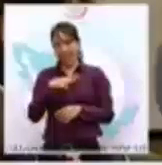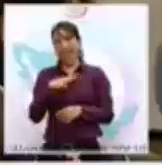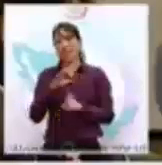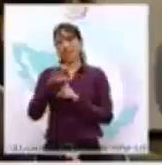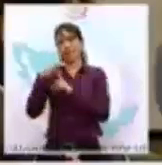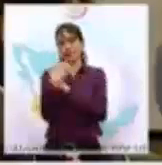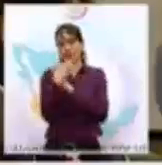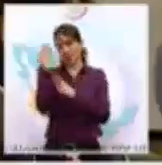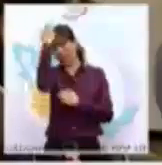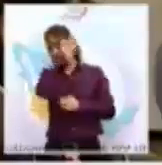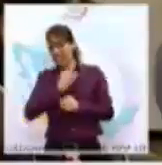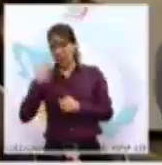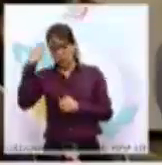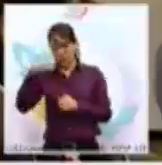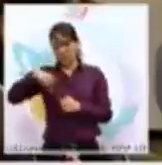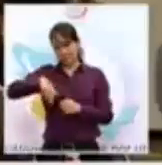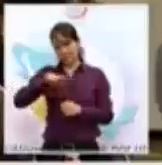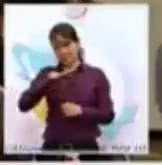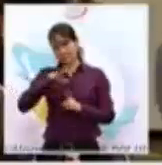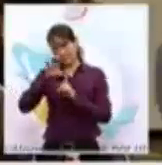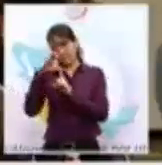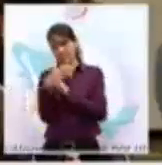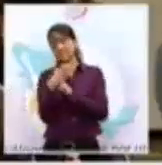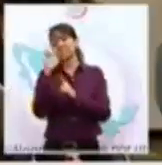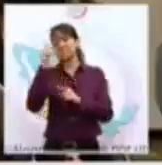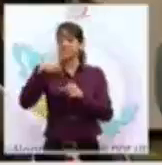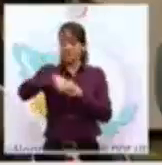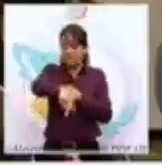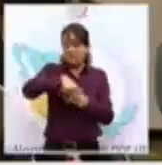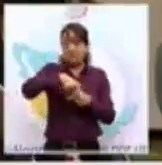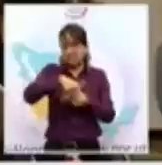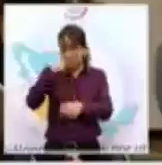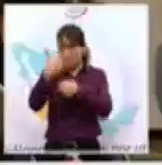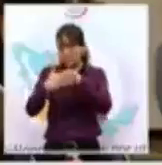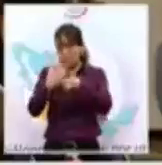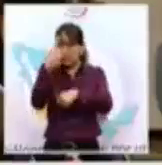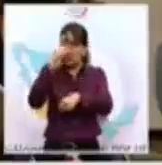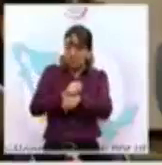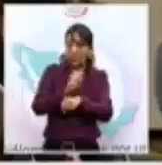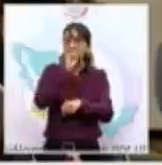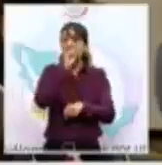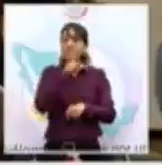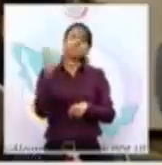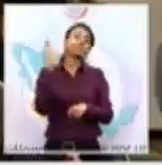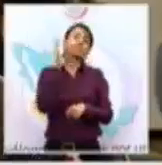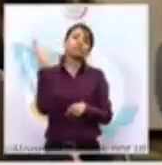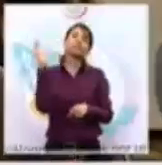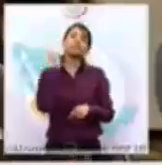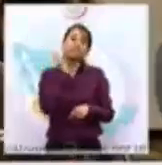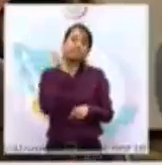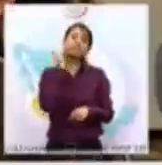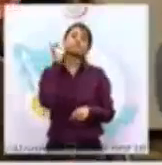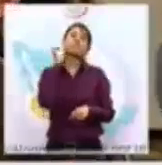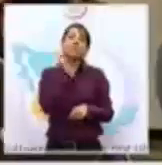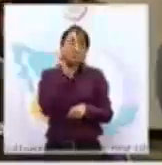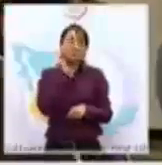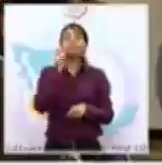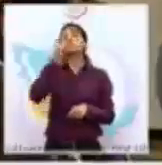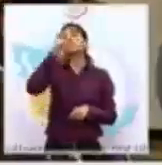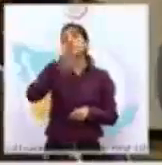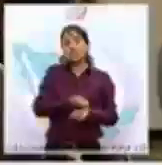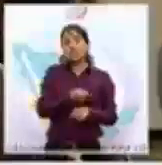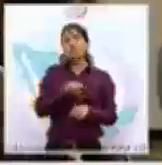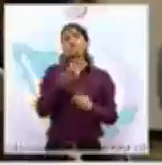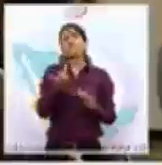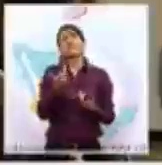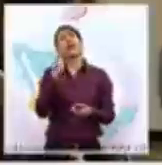próximas semanas espero que el Senado y la Cámara de Diputados podamos conciliar en una minuta que hemos recibido cuál es esa característica